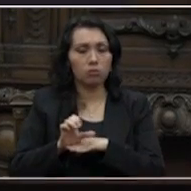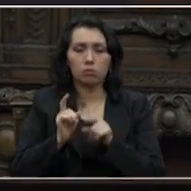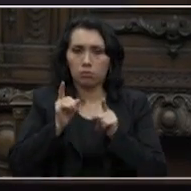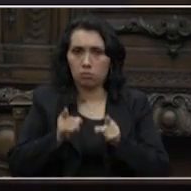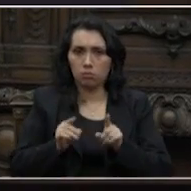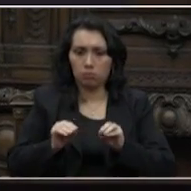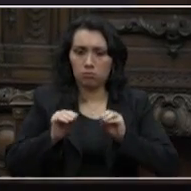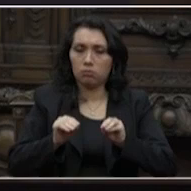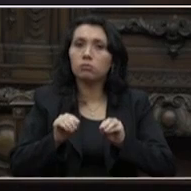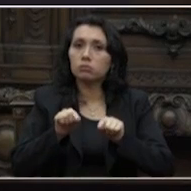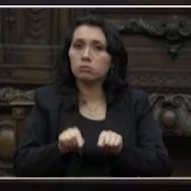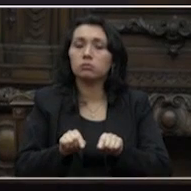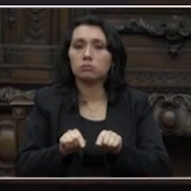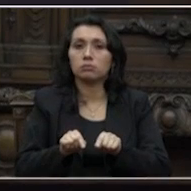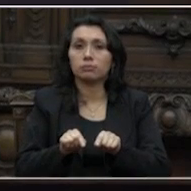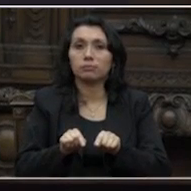implica esta